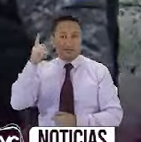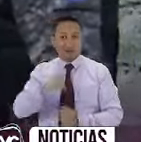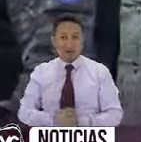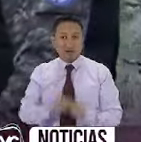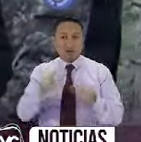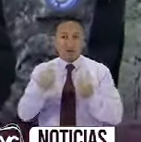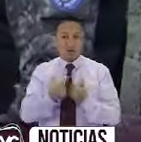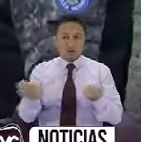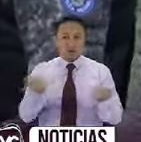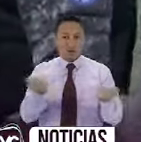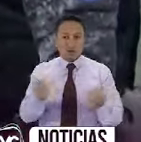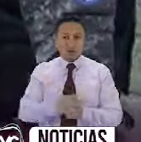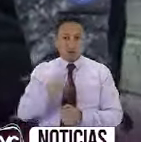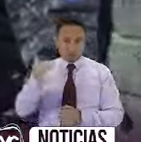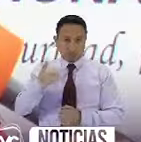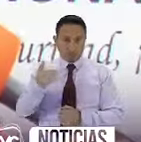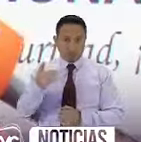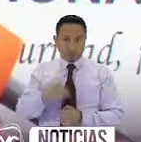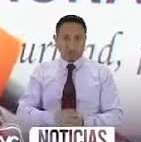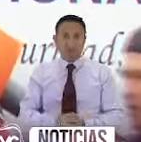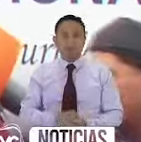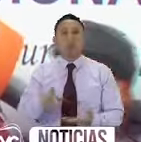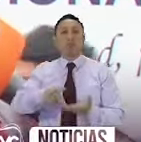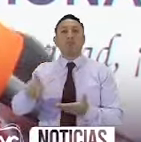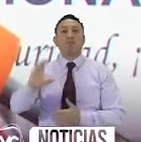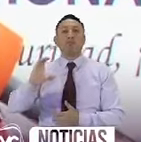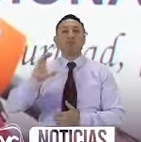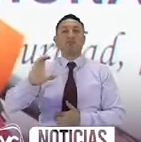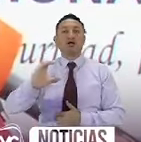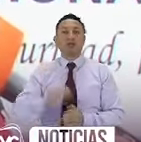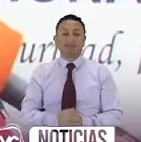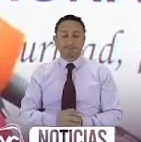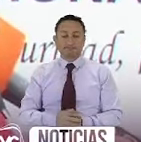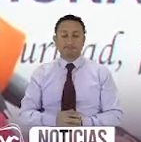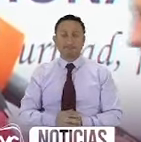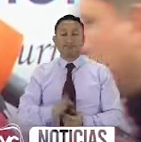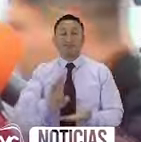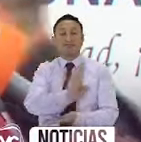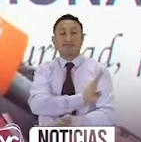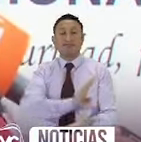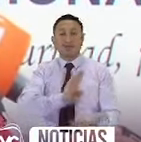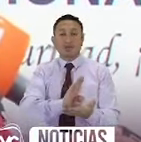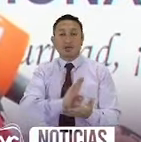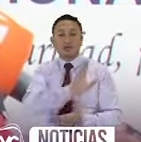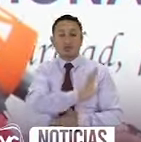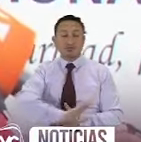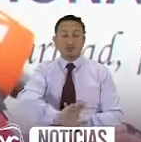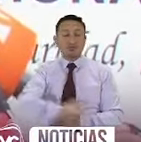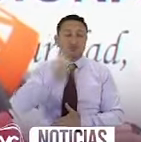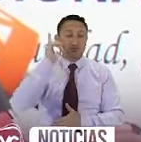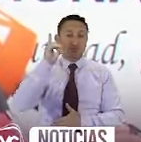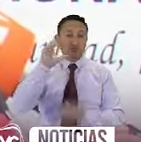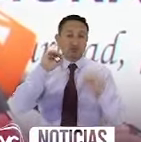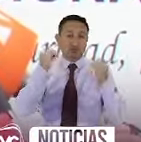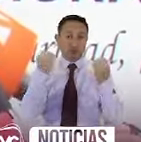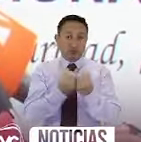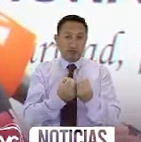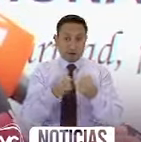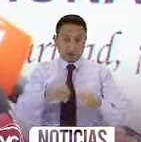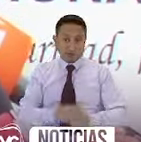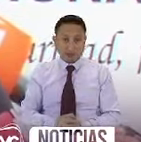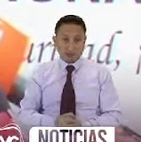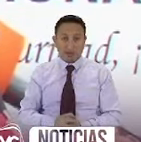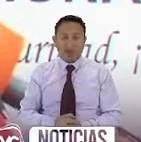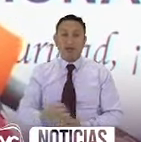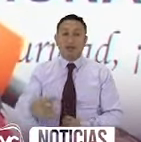cantón ferroviario. Estos que están en los barrios liderando a estas organizaciones para que el cometimiento de